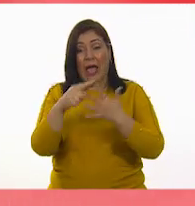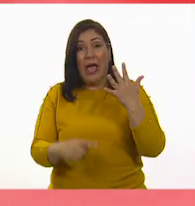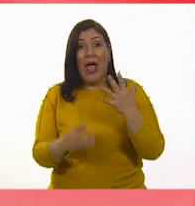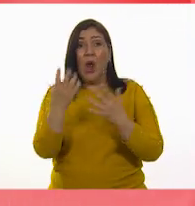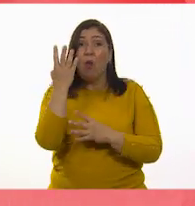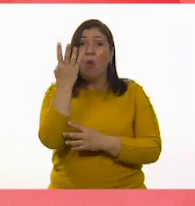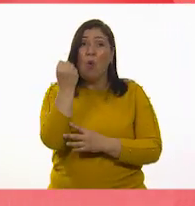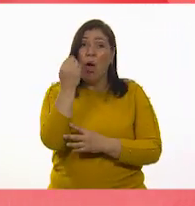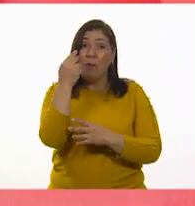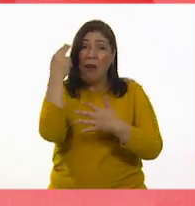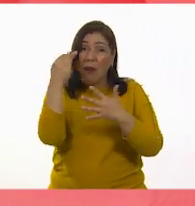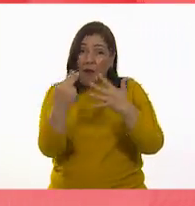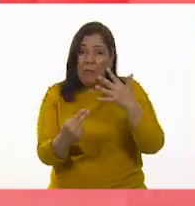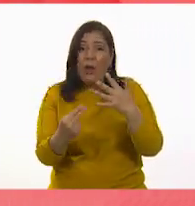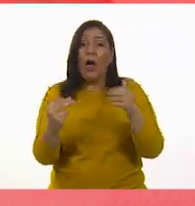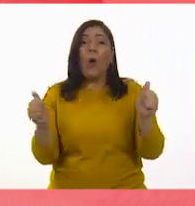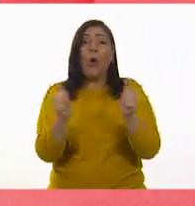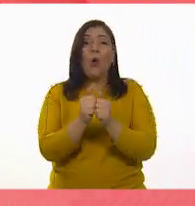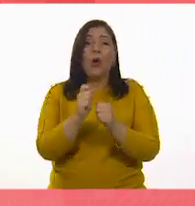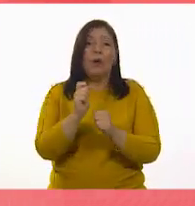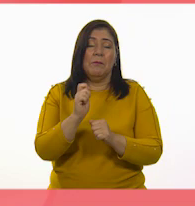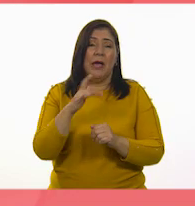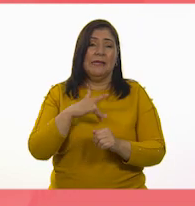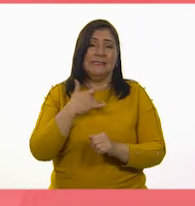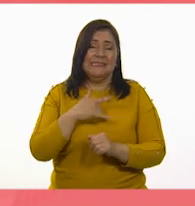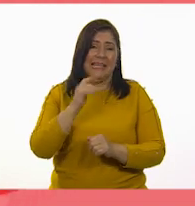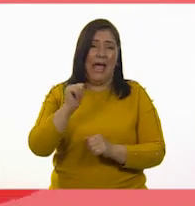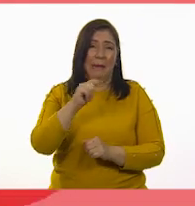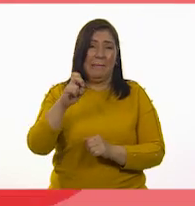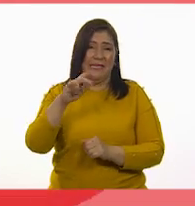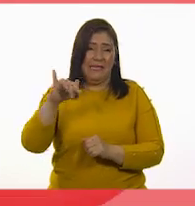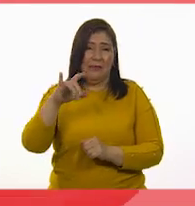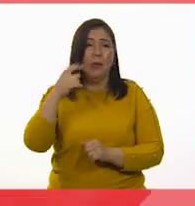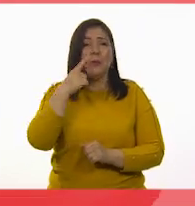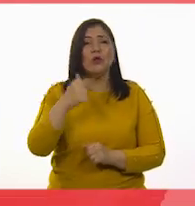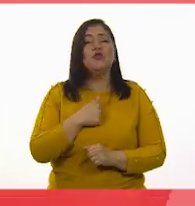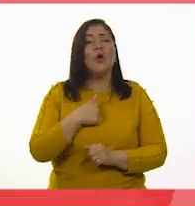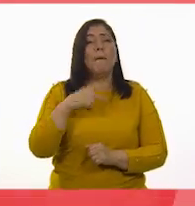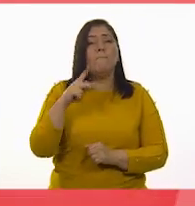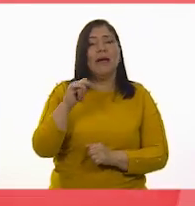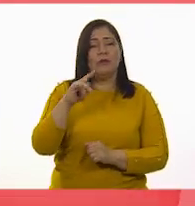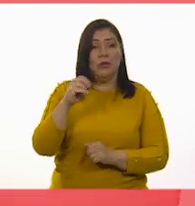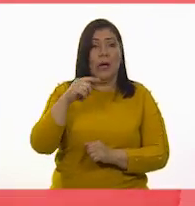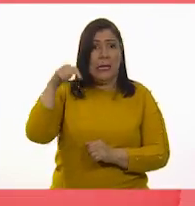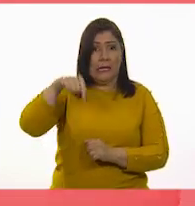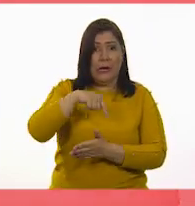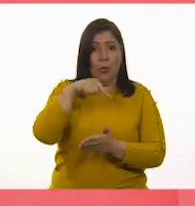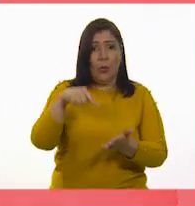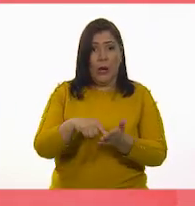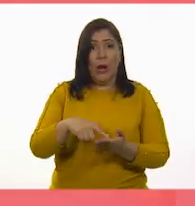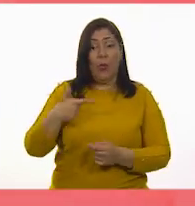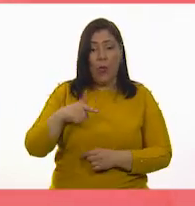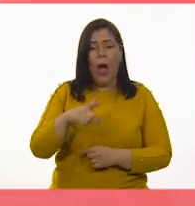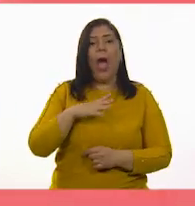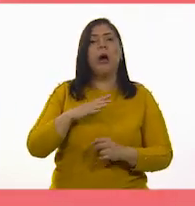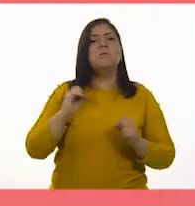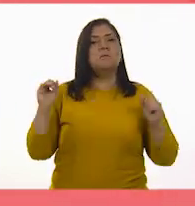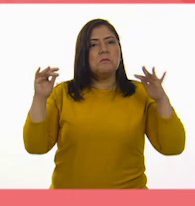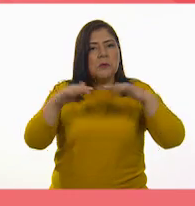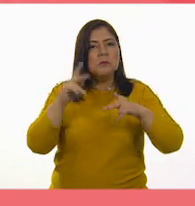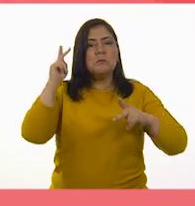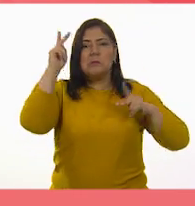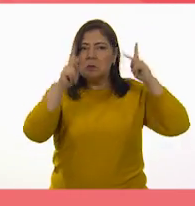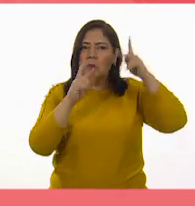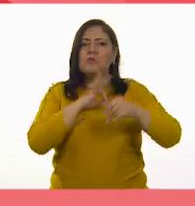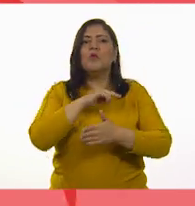con apellidos. Hola, ¿qué tal? Yo soy Pato. ¿Y qué creen? Aquí en Guanajuato hay lugares turísticos donde